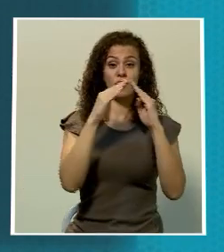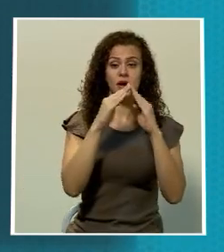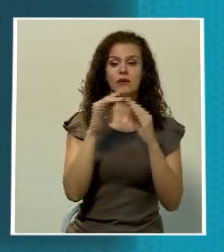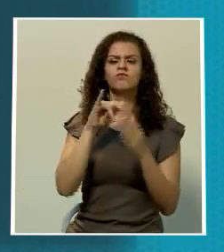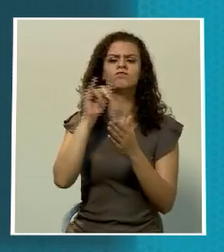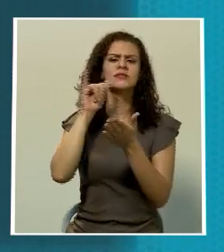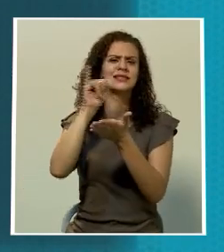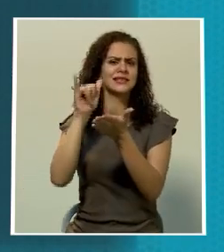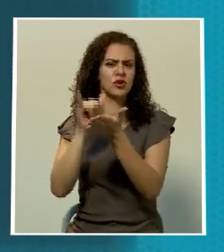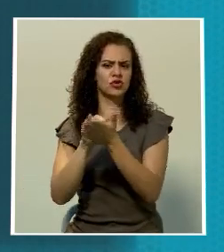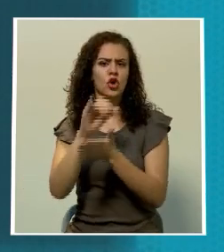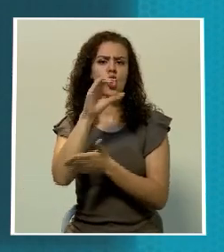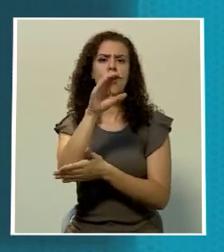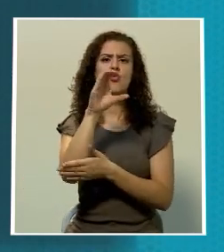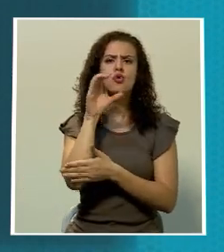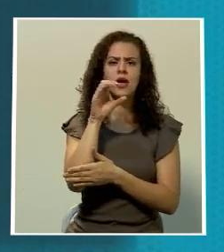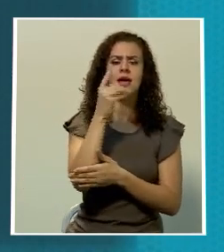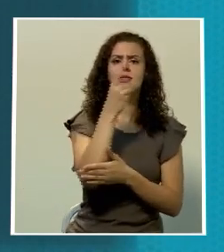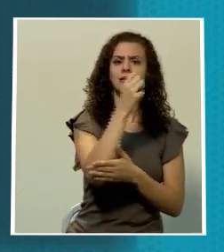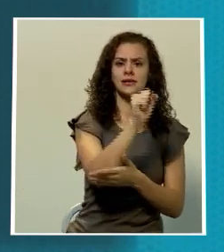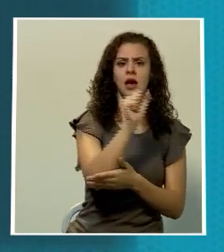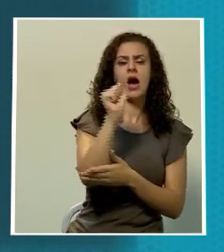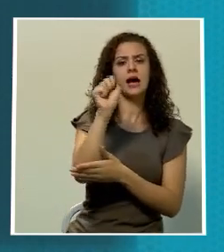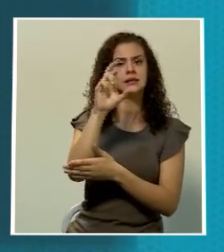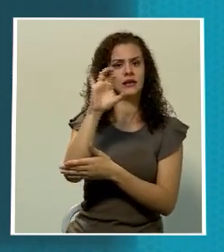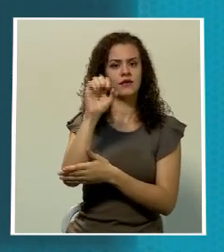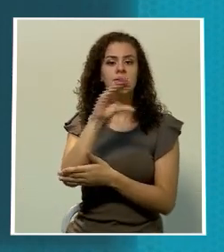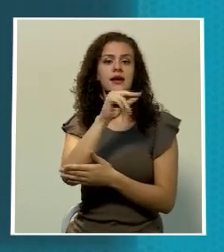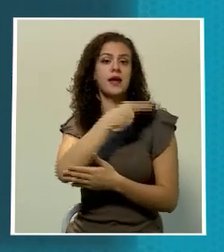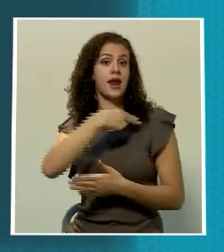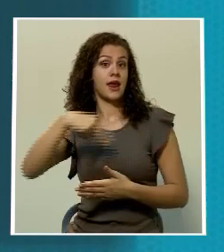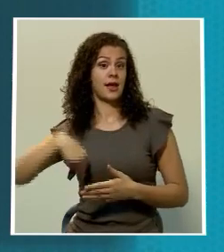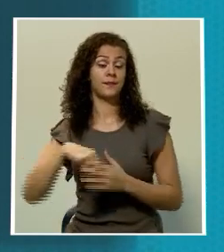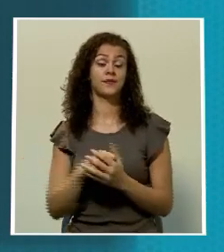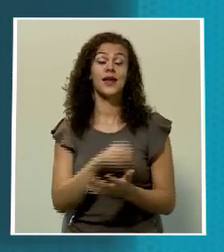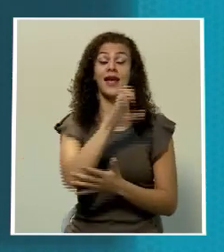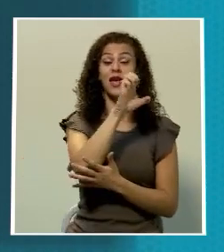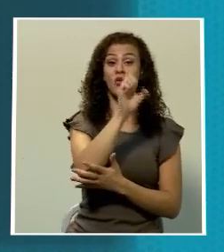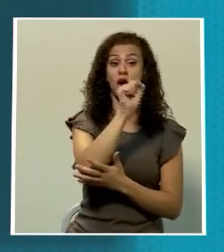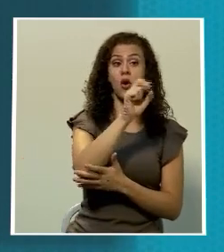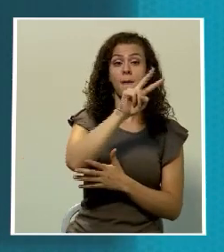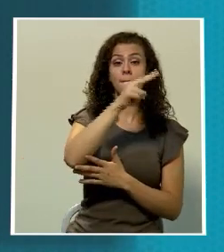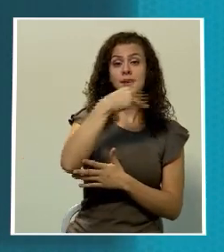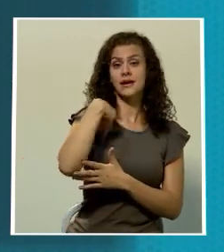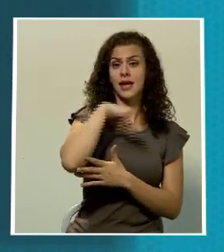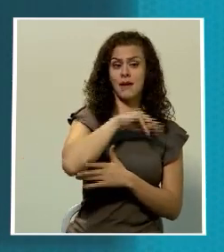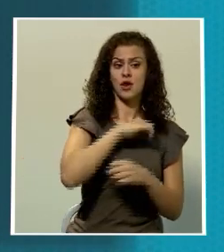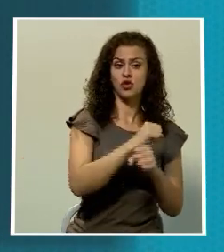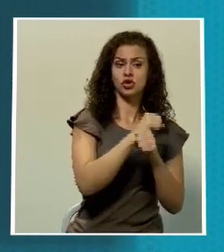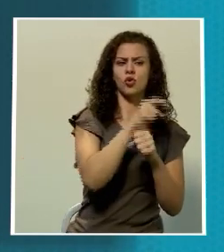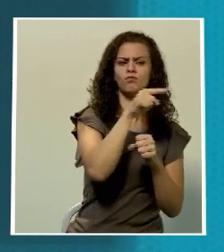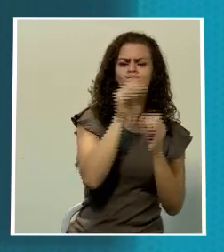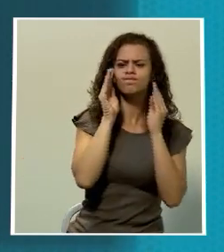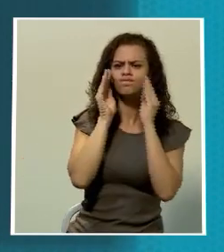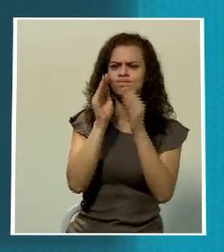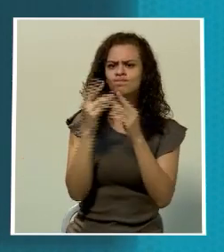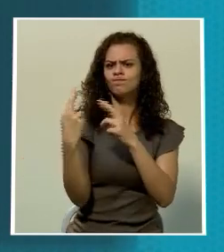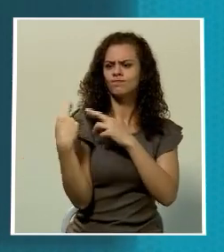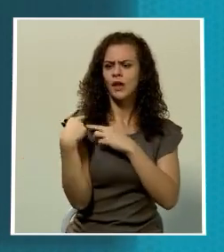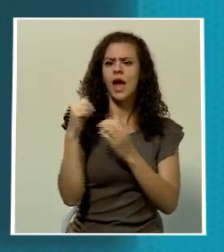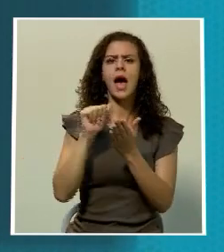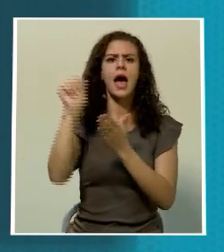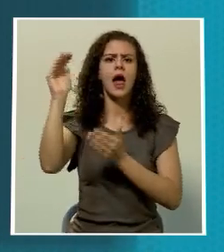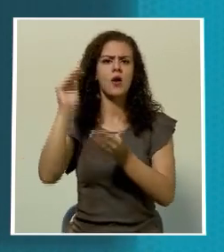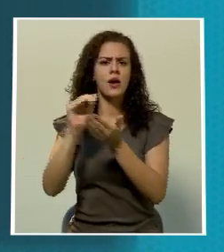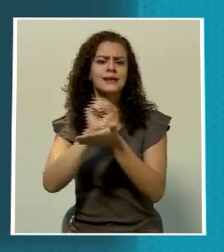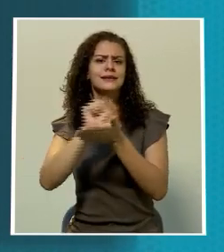San José, Curridabat, Desamparados, Acerrí y Heredia. Eduardo Solano, viceministro de Seguridad, estará a cargo de